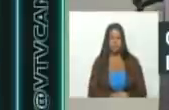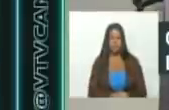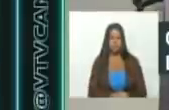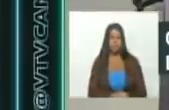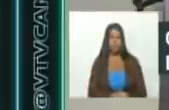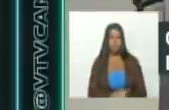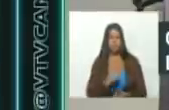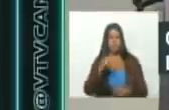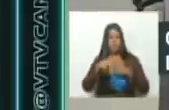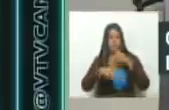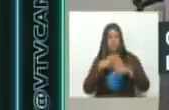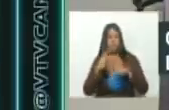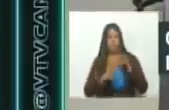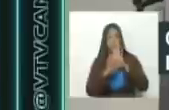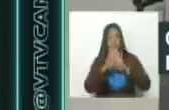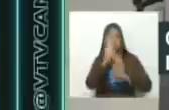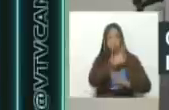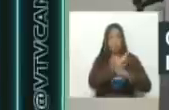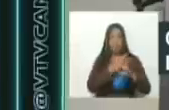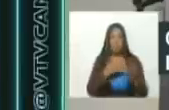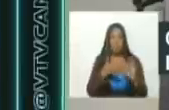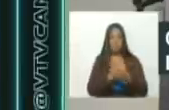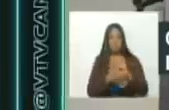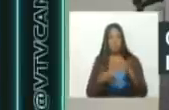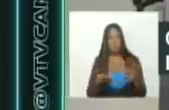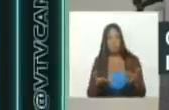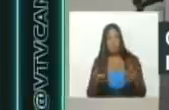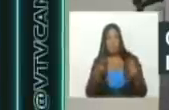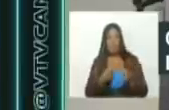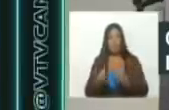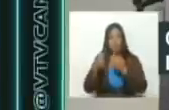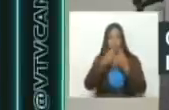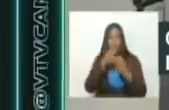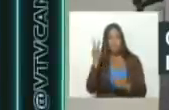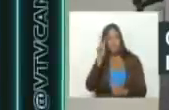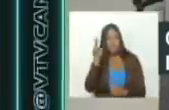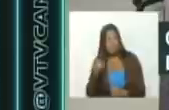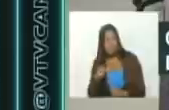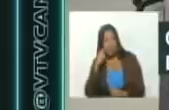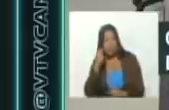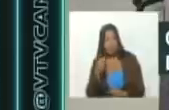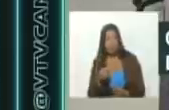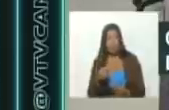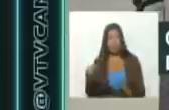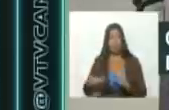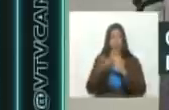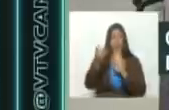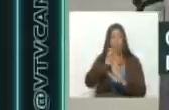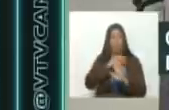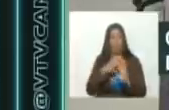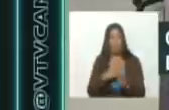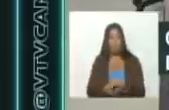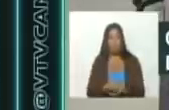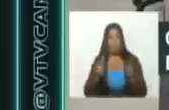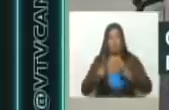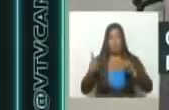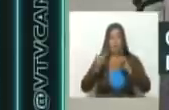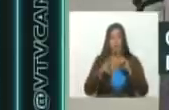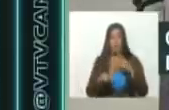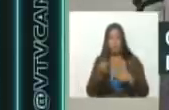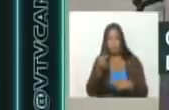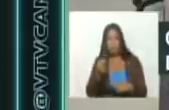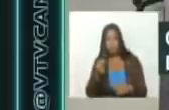durante los procesos de hiperinflación, la economía venezolana fue duramente impactada. El valor de la moneda